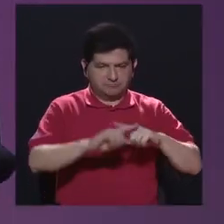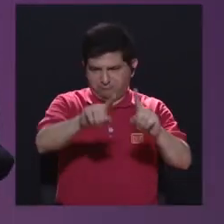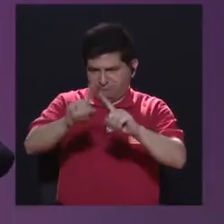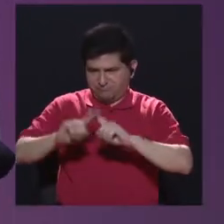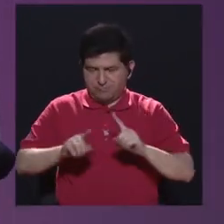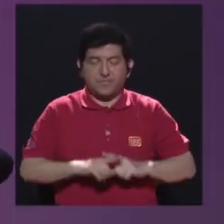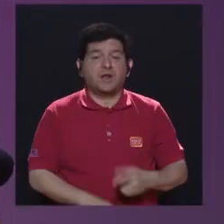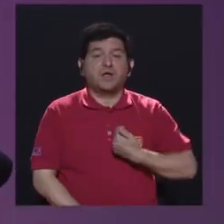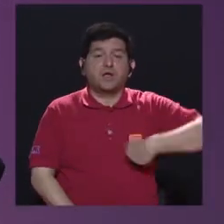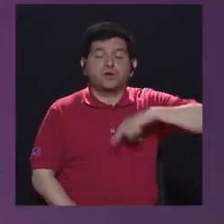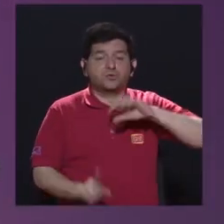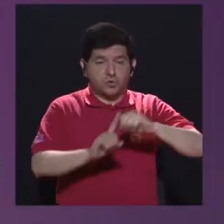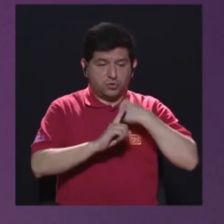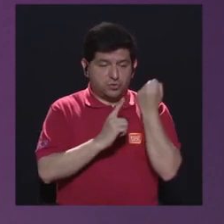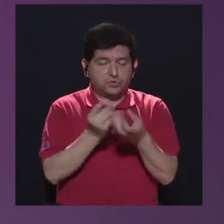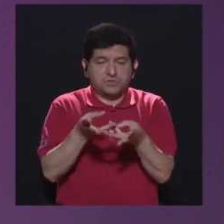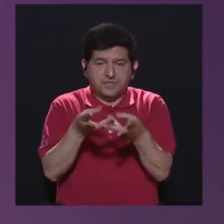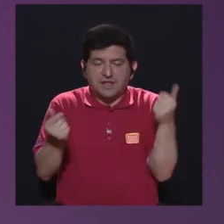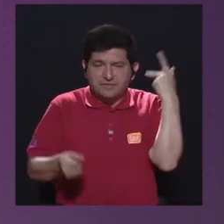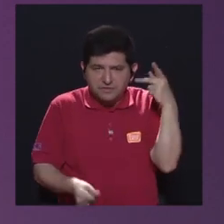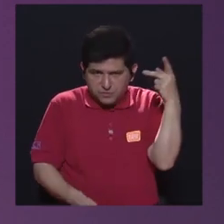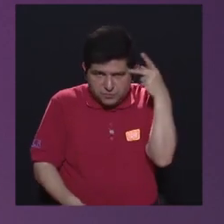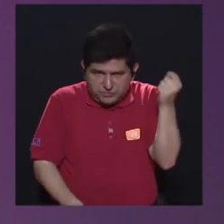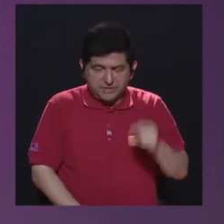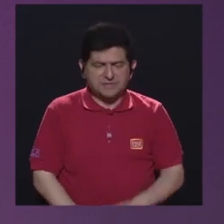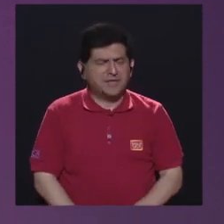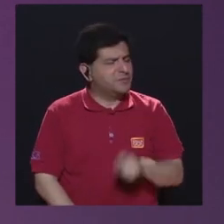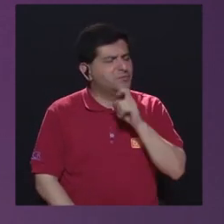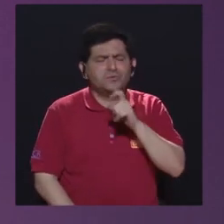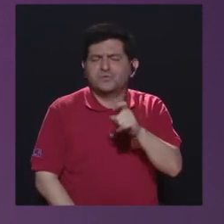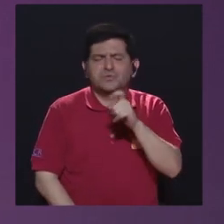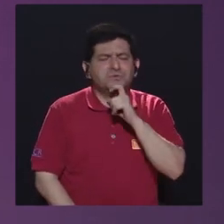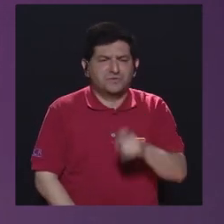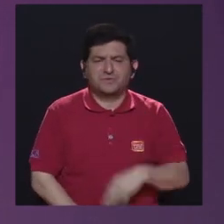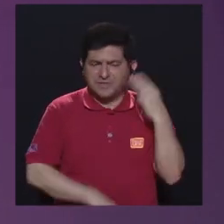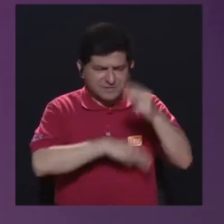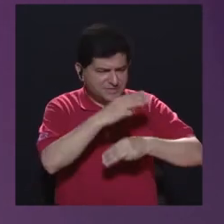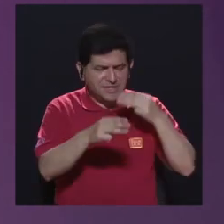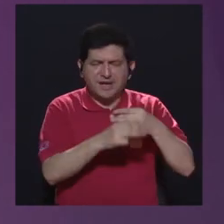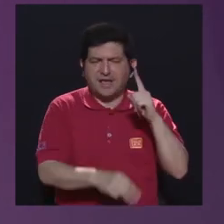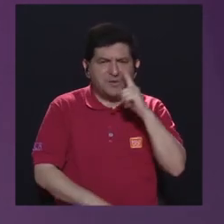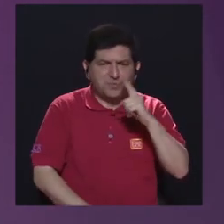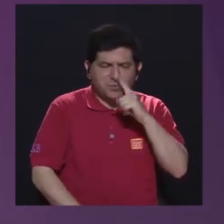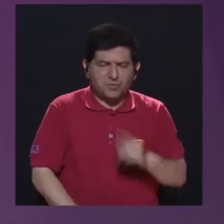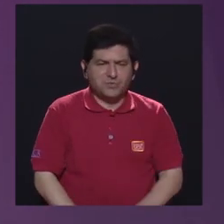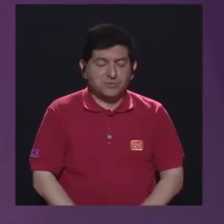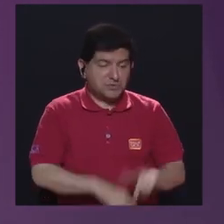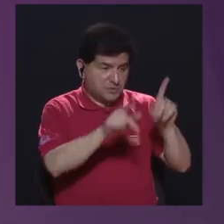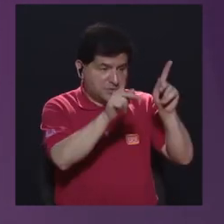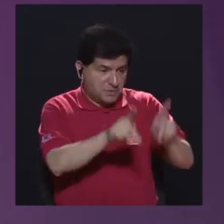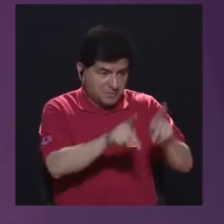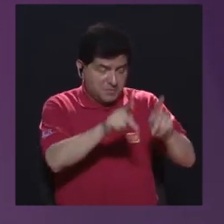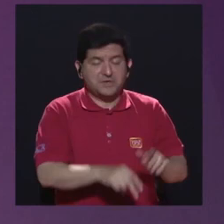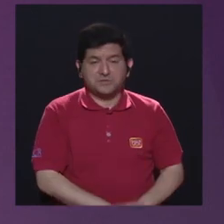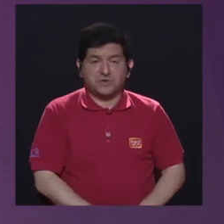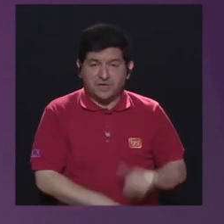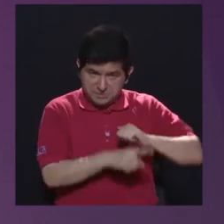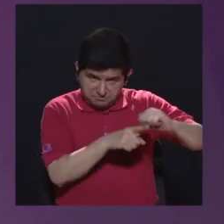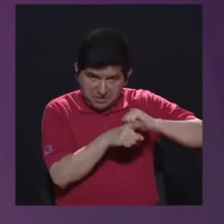Como somos una sociedad despolitizada en su totalidad, es difícil incluso que en el mundo de la prostitución los sujetos que nos prostituyamos